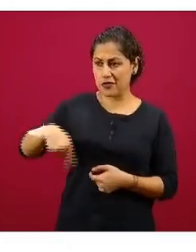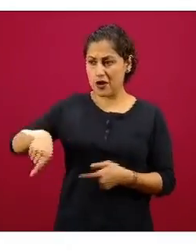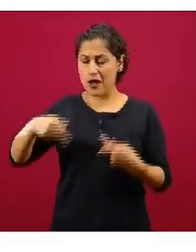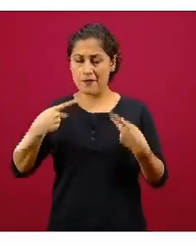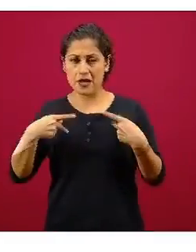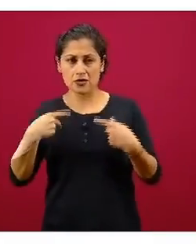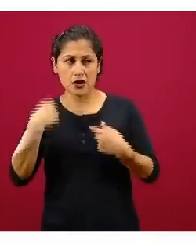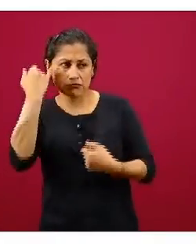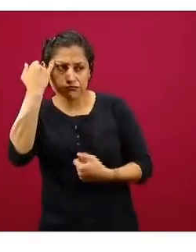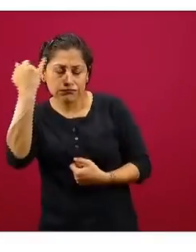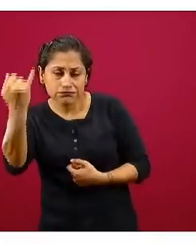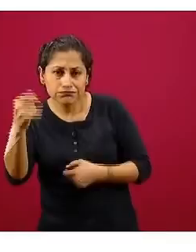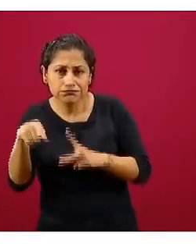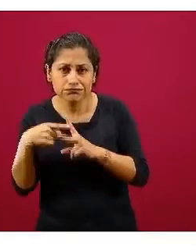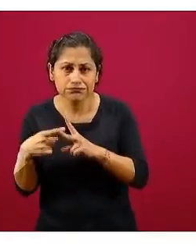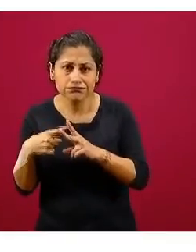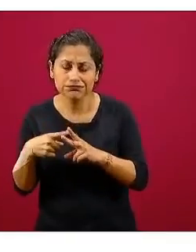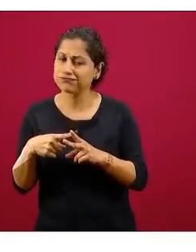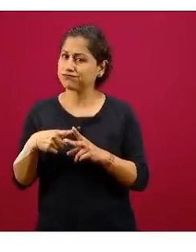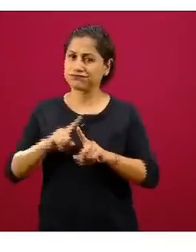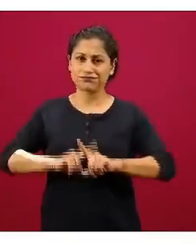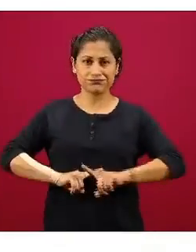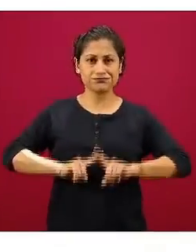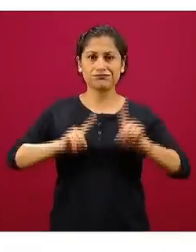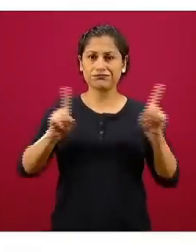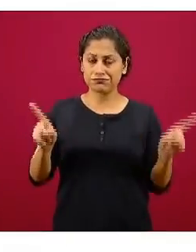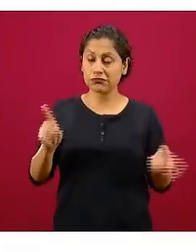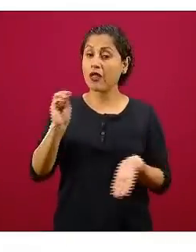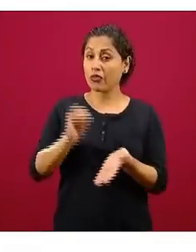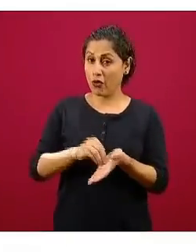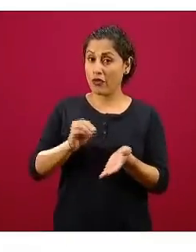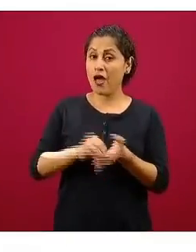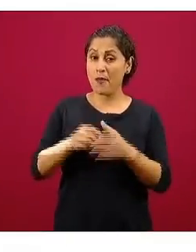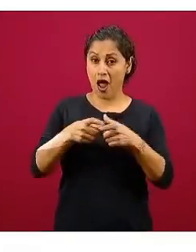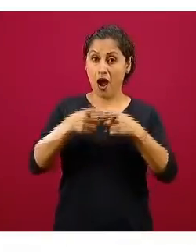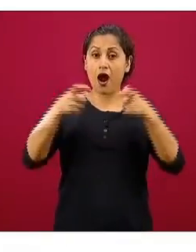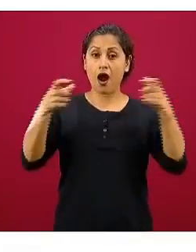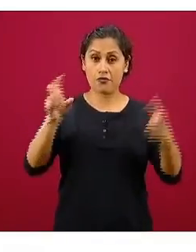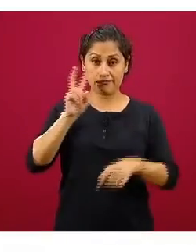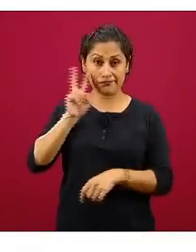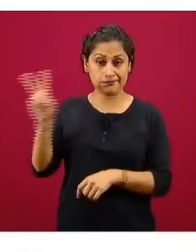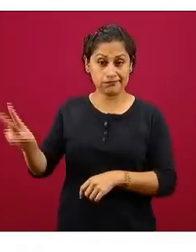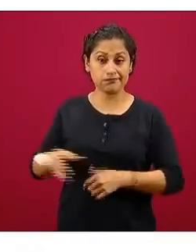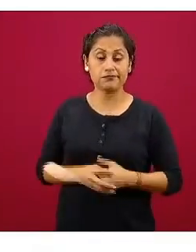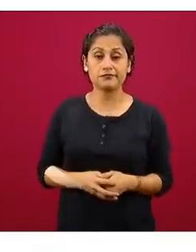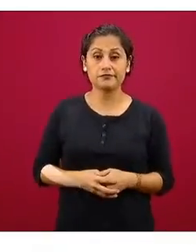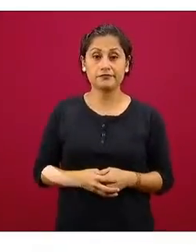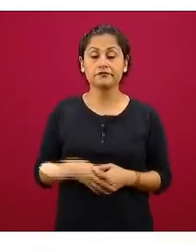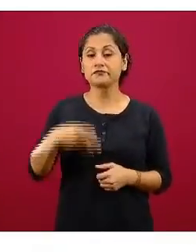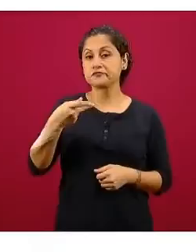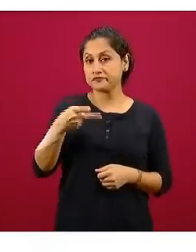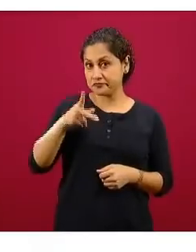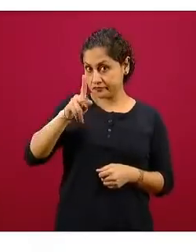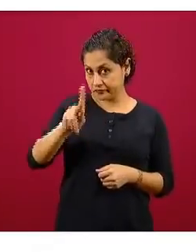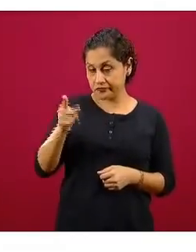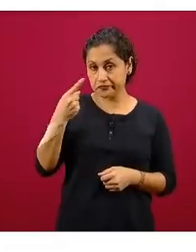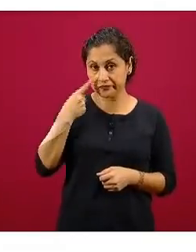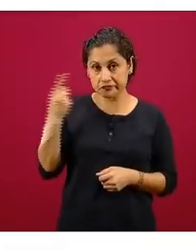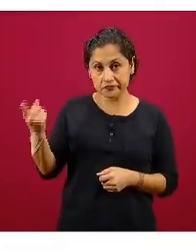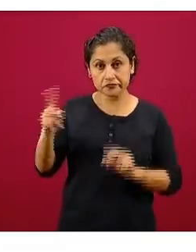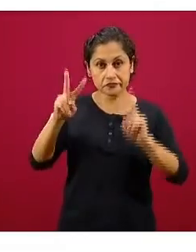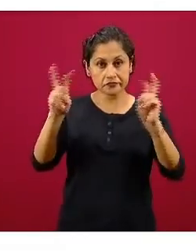y la tendencia es todavía una tendencia ascendente. La siguiente. Veamos ahora para La Paz, la